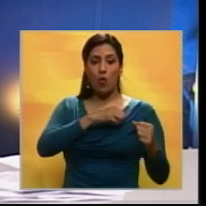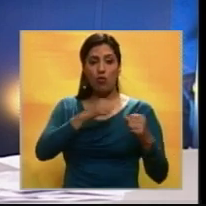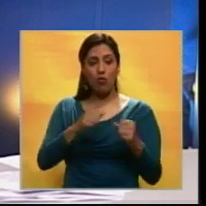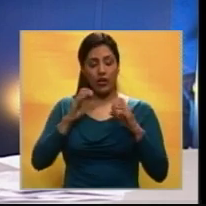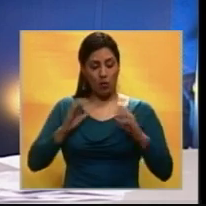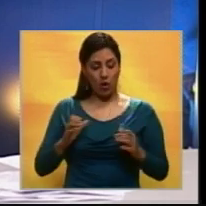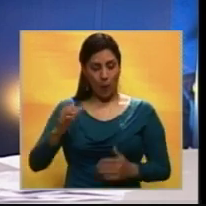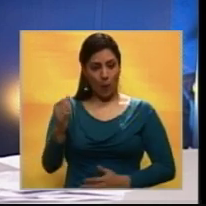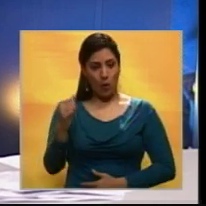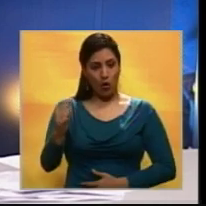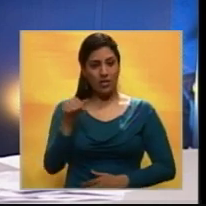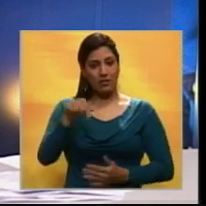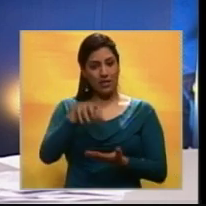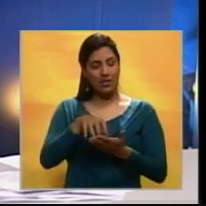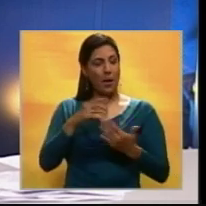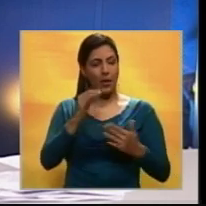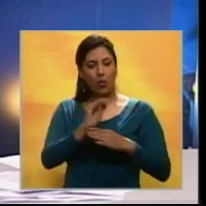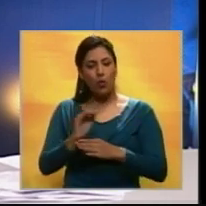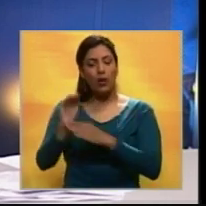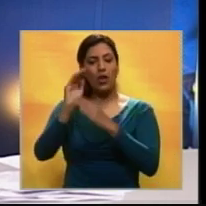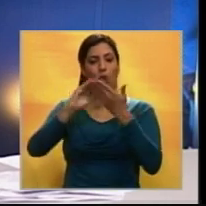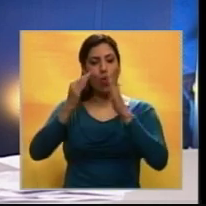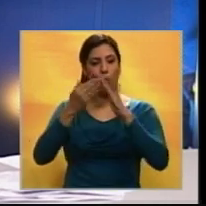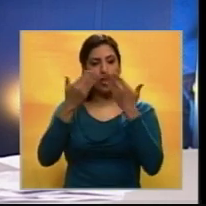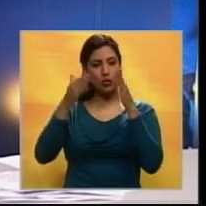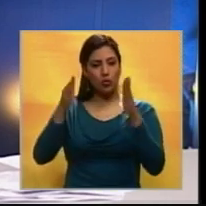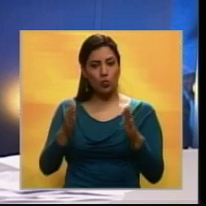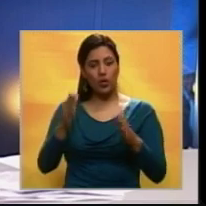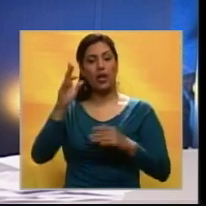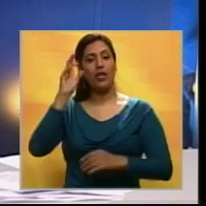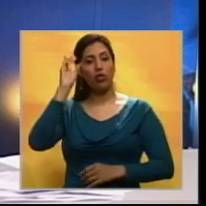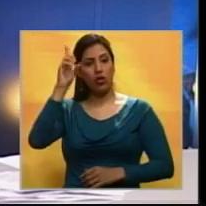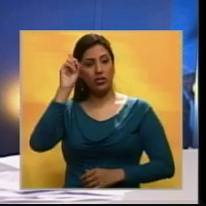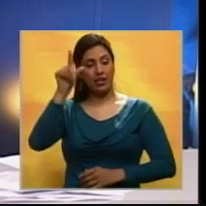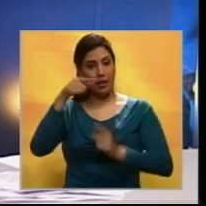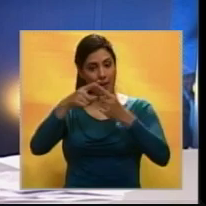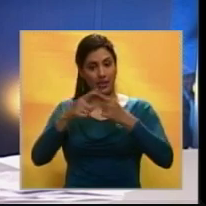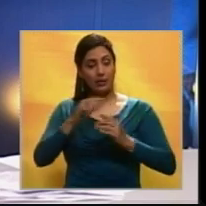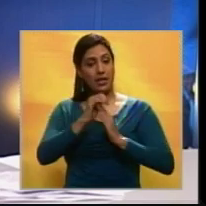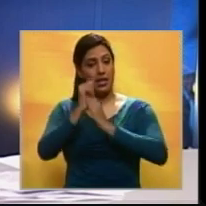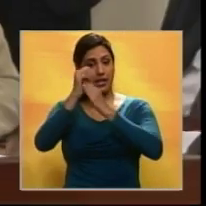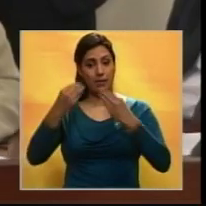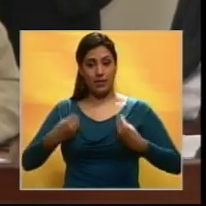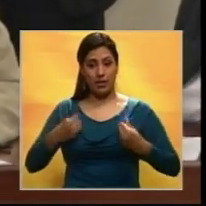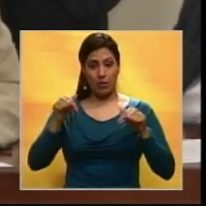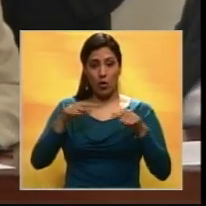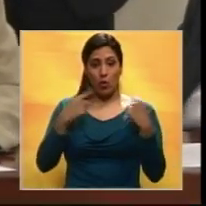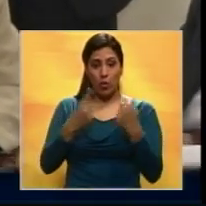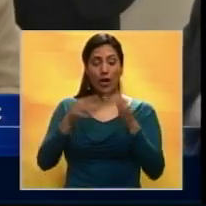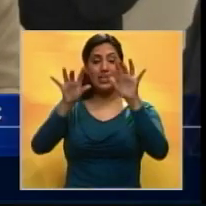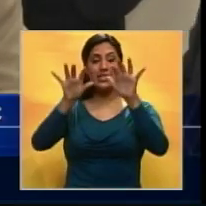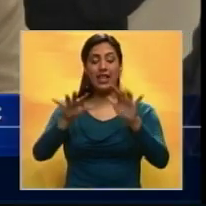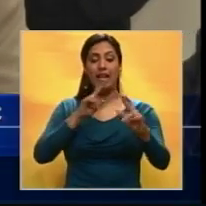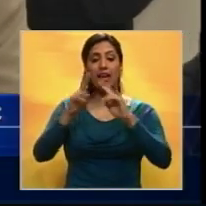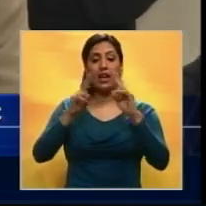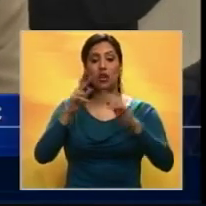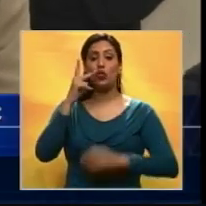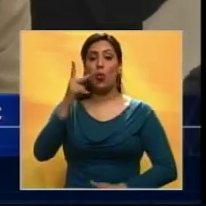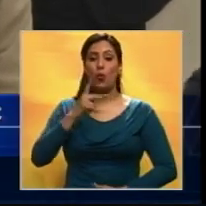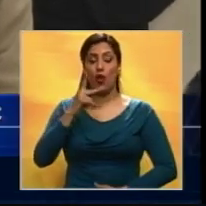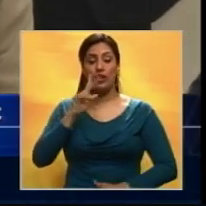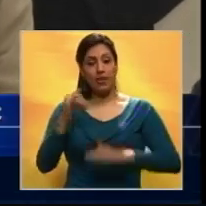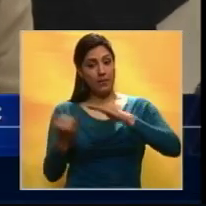cuerpos policiales de esa entidad para resguardo de la comunidad estudiantil, docente y administrativa que hace vida en el lugar. El secretario de Relaciones